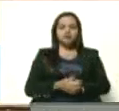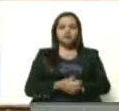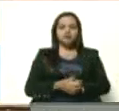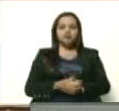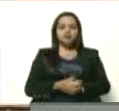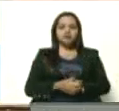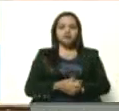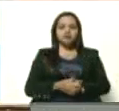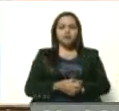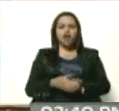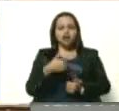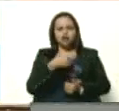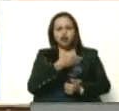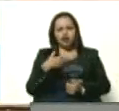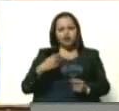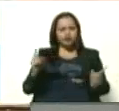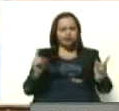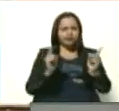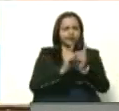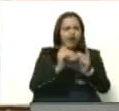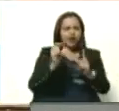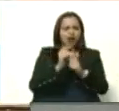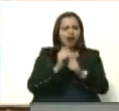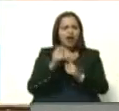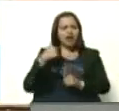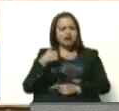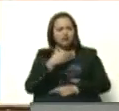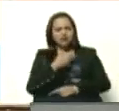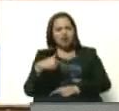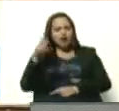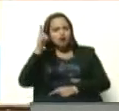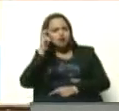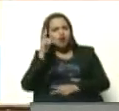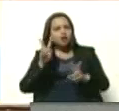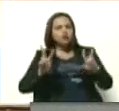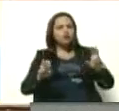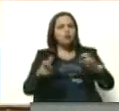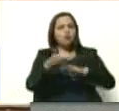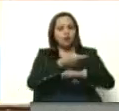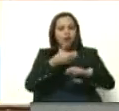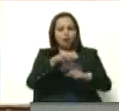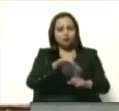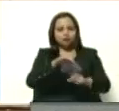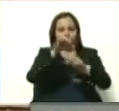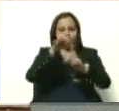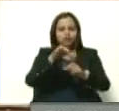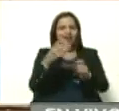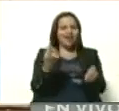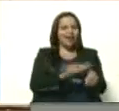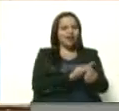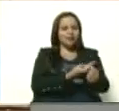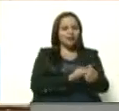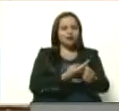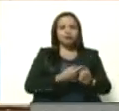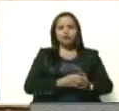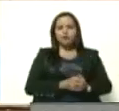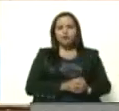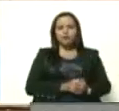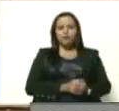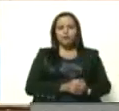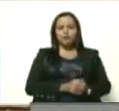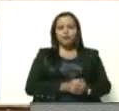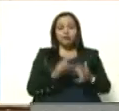quisiera ser muy breve, porque estamos aquí para escuchar a nuestro gobernador, a nuestro hermano, pero